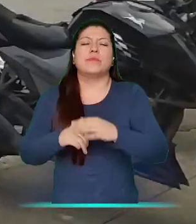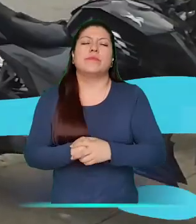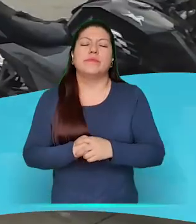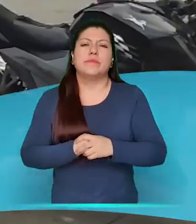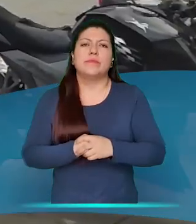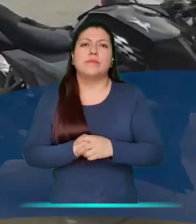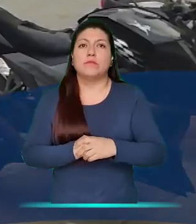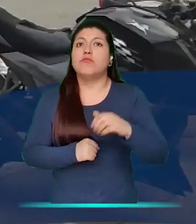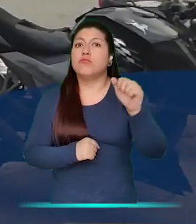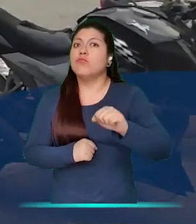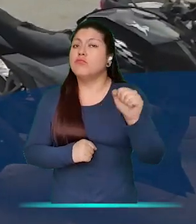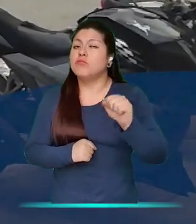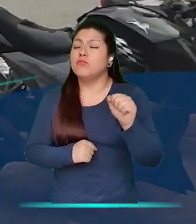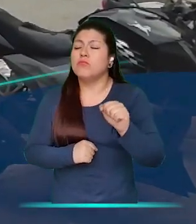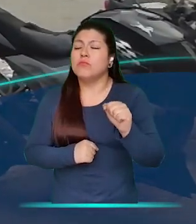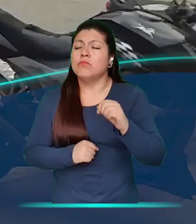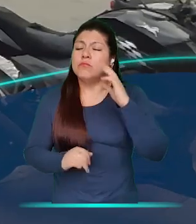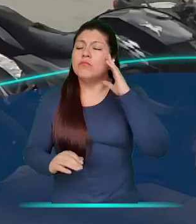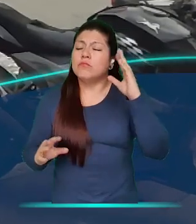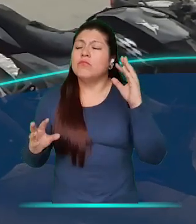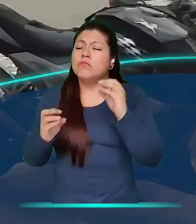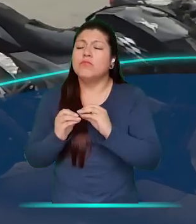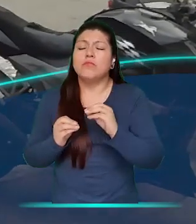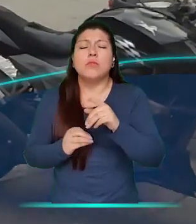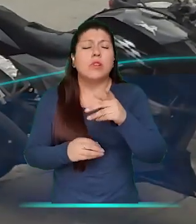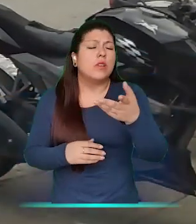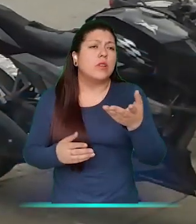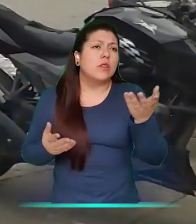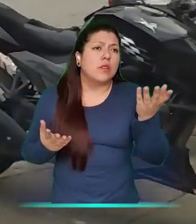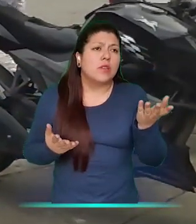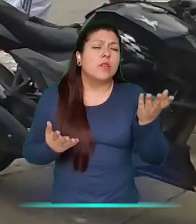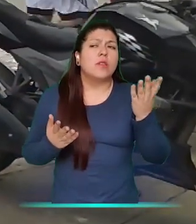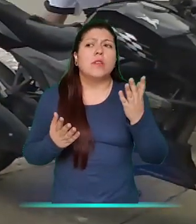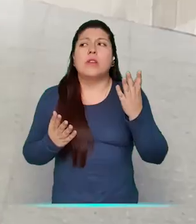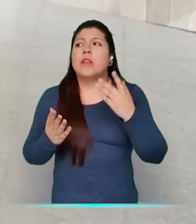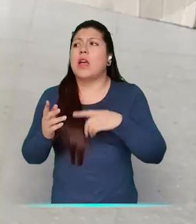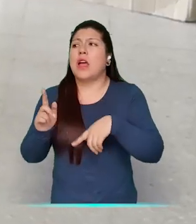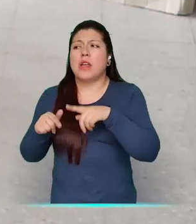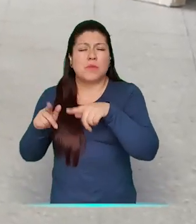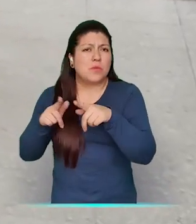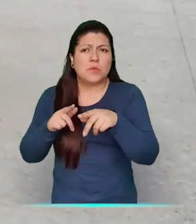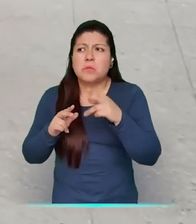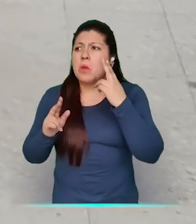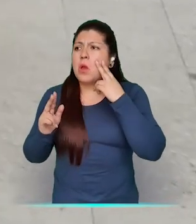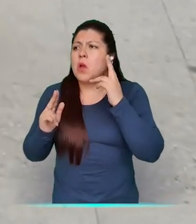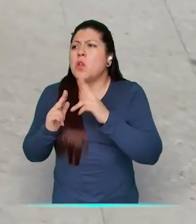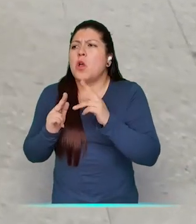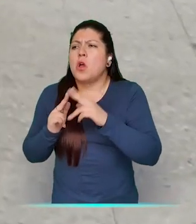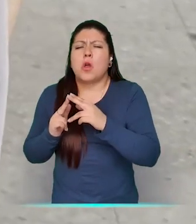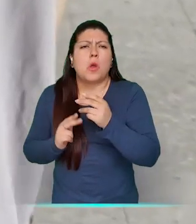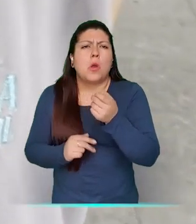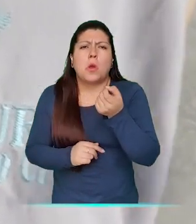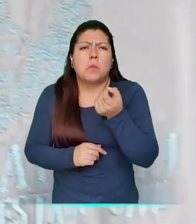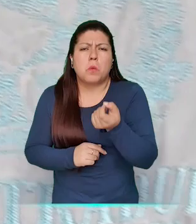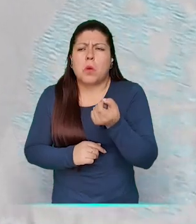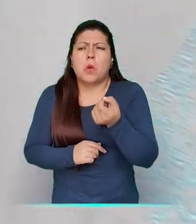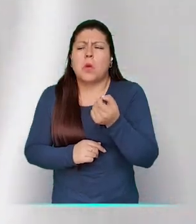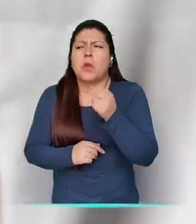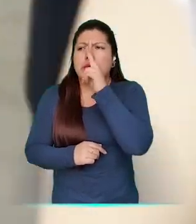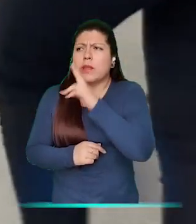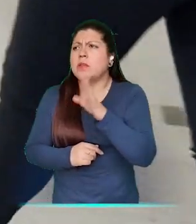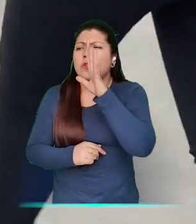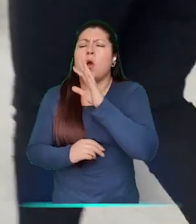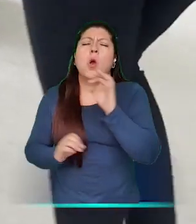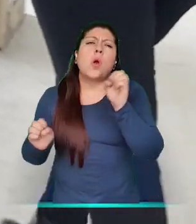ser. Pues muy divertido, porque la verdad, sinceramente, a pesar de que la figura de pronto no son muy conocidas a nivel nacional